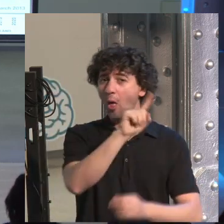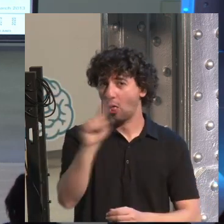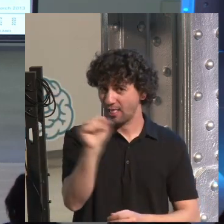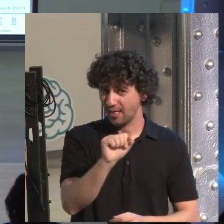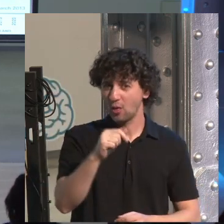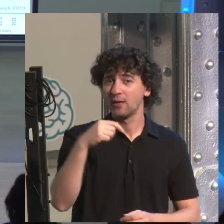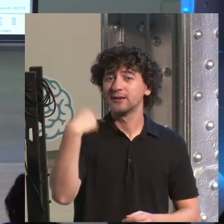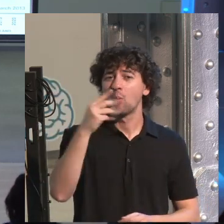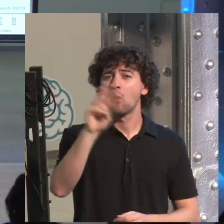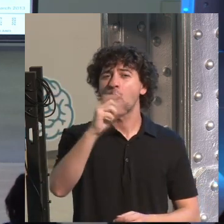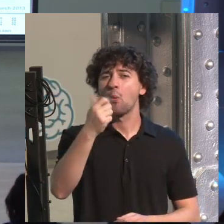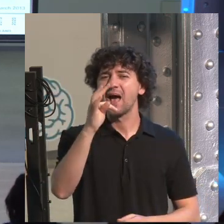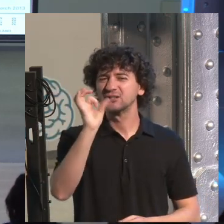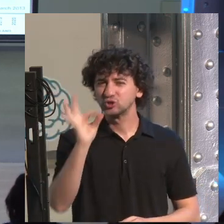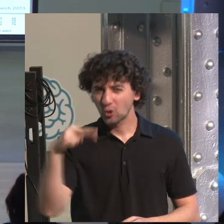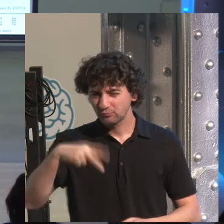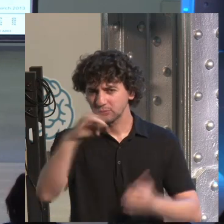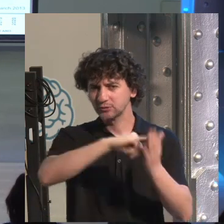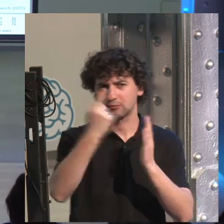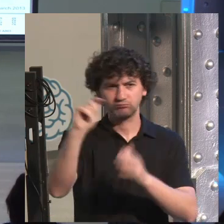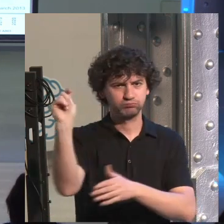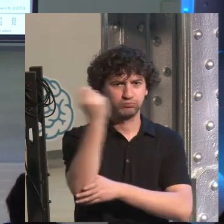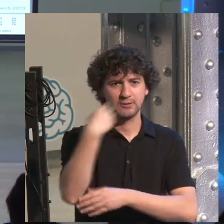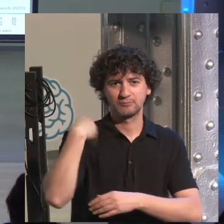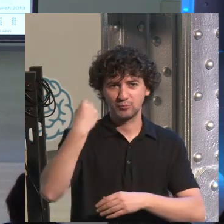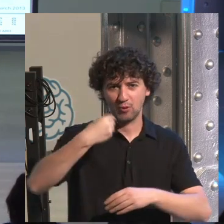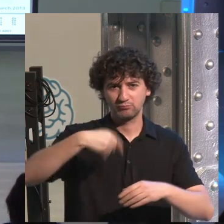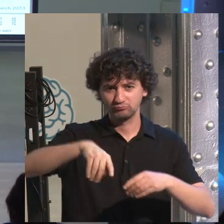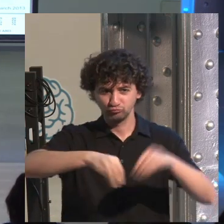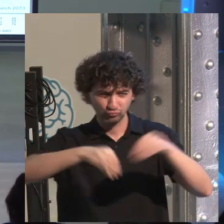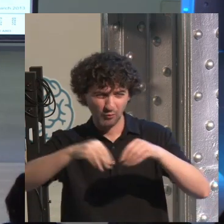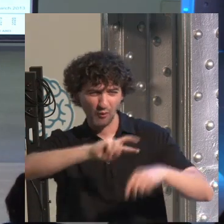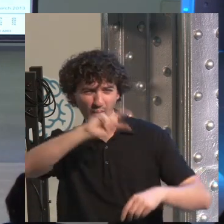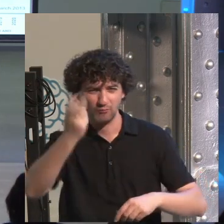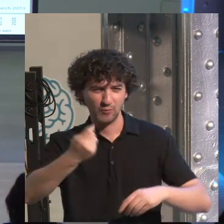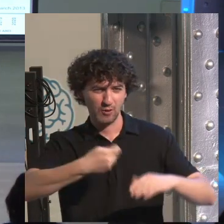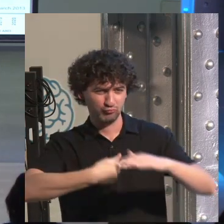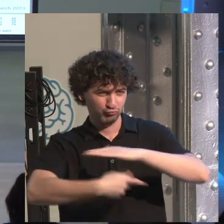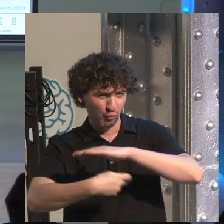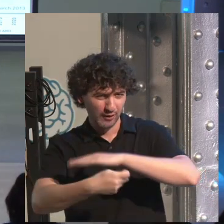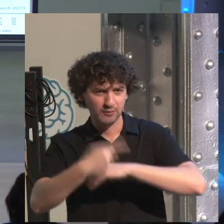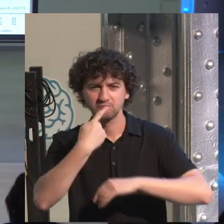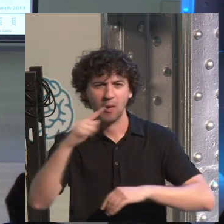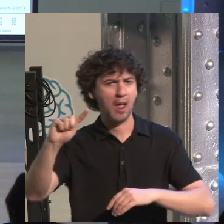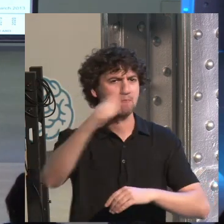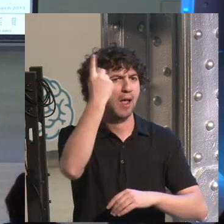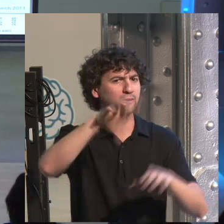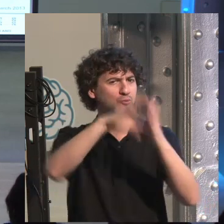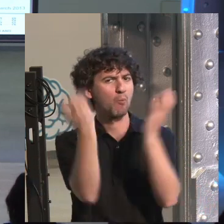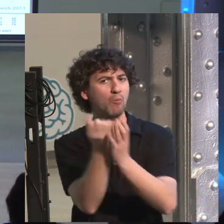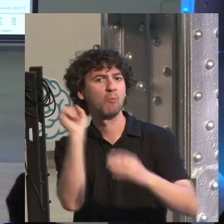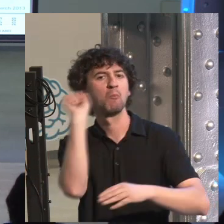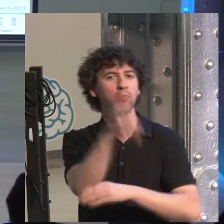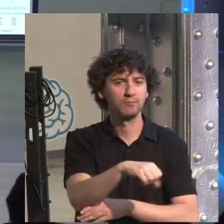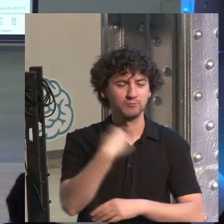un sistema que ha conseguido un hito, que es ganar en el juego de Jeopardy al mejor jugador de Jeopardy del mundo, ¿no? Jeopardy es un juego